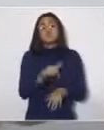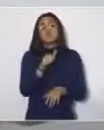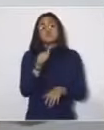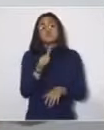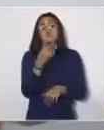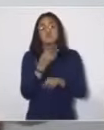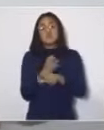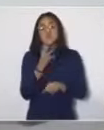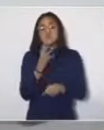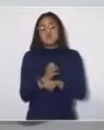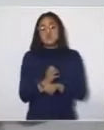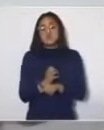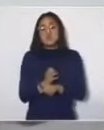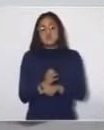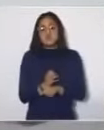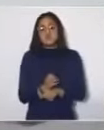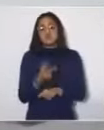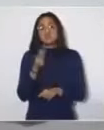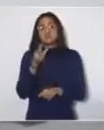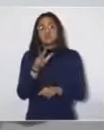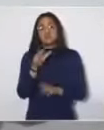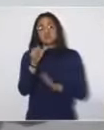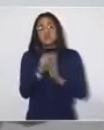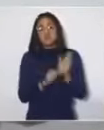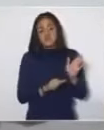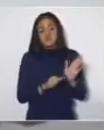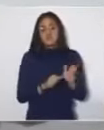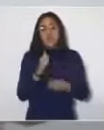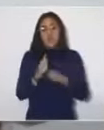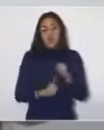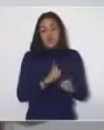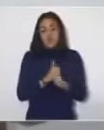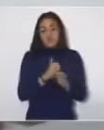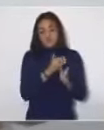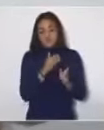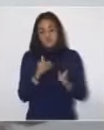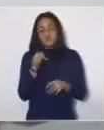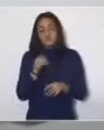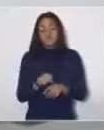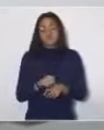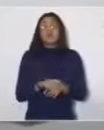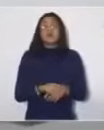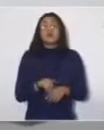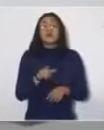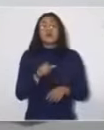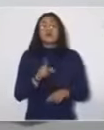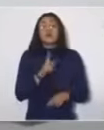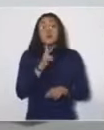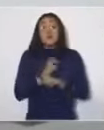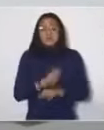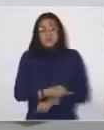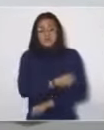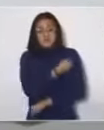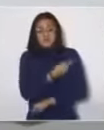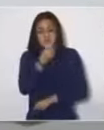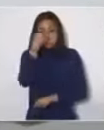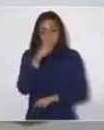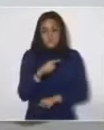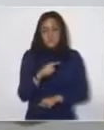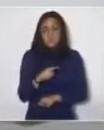la cuarta o el refuerzo a los 18 meses de edad. Y también habrá una segunda etapa de vacunación que es